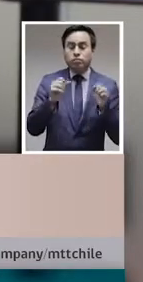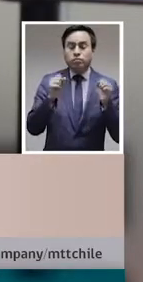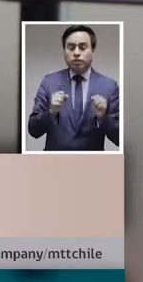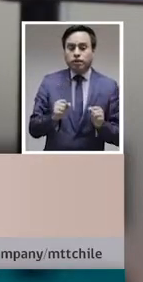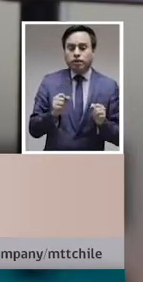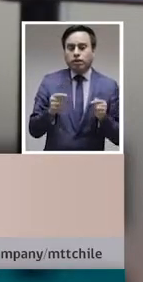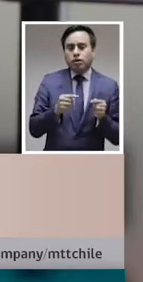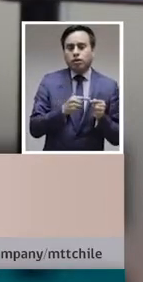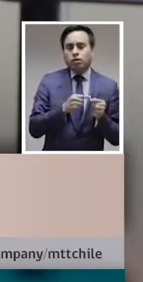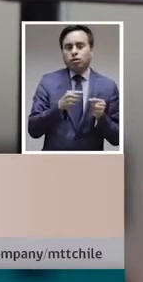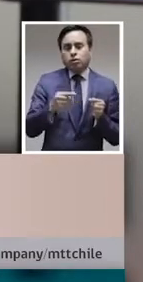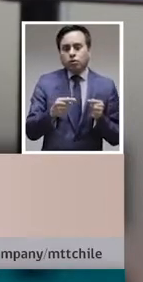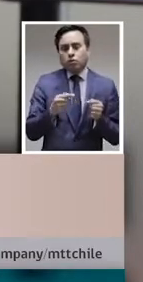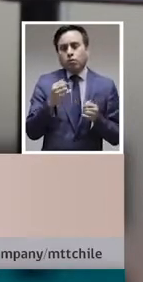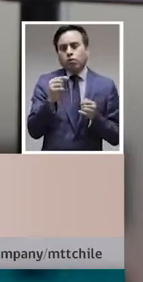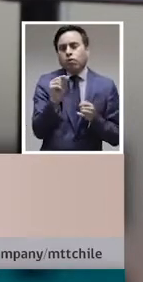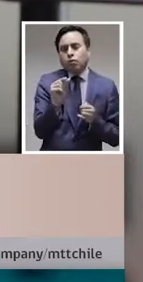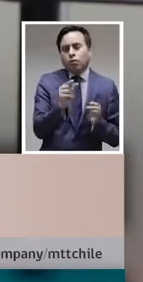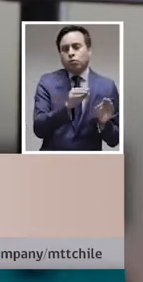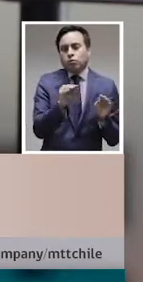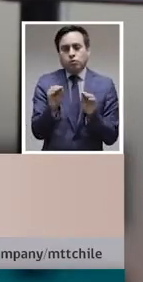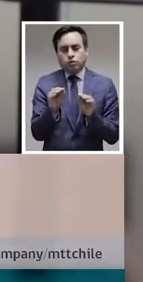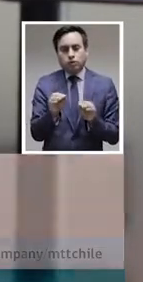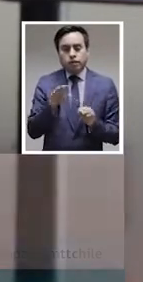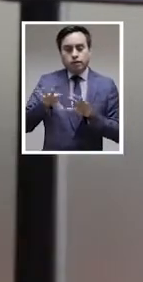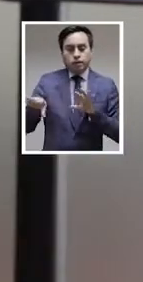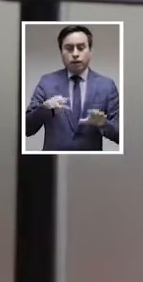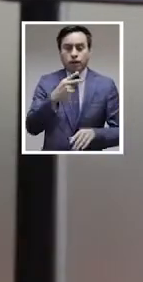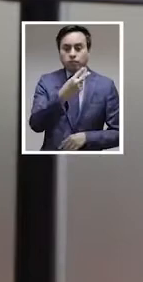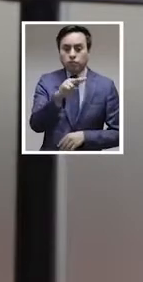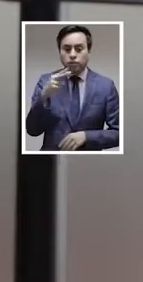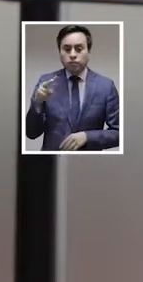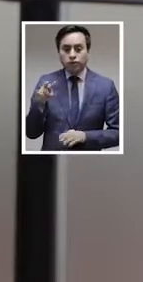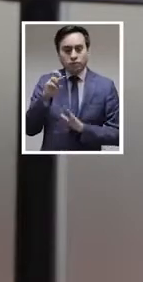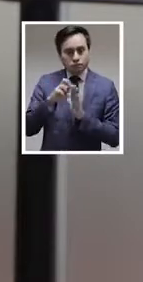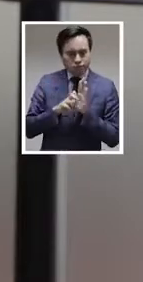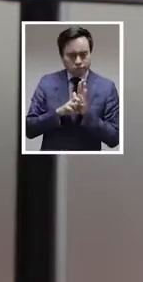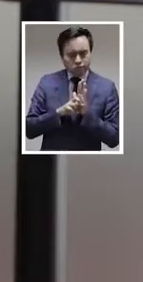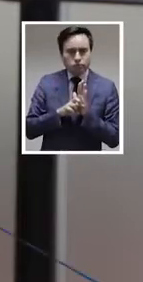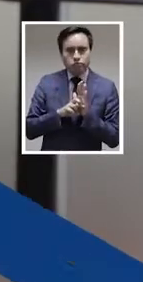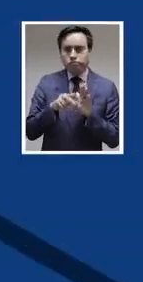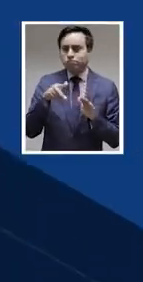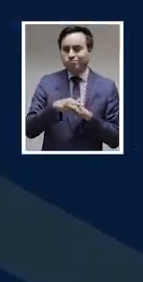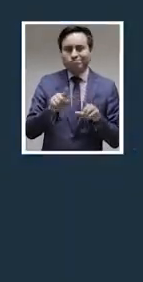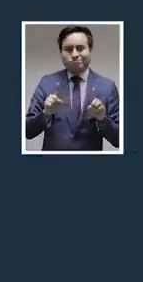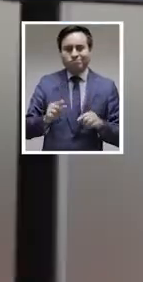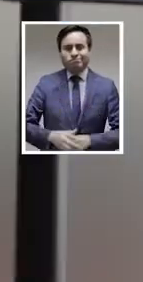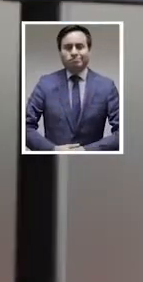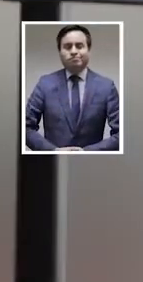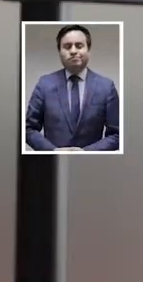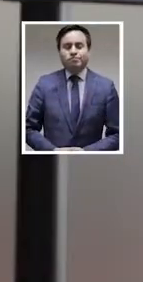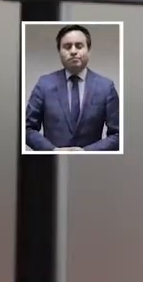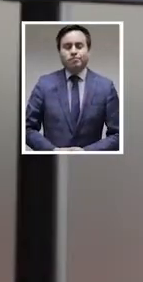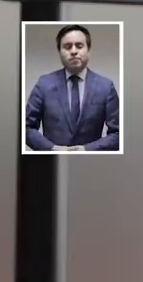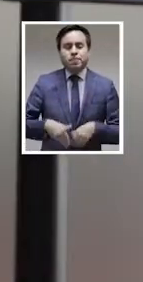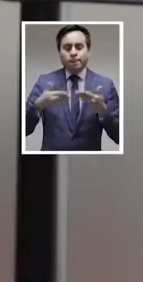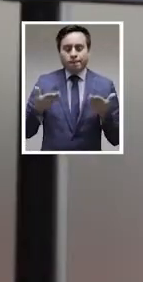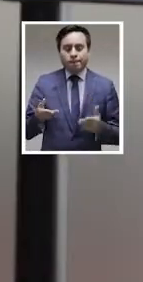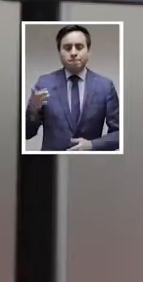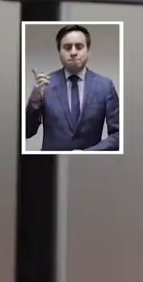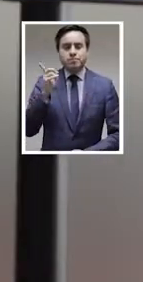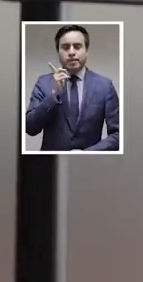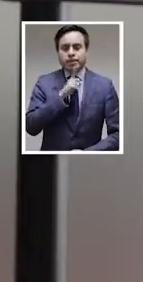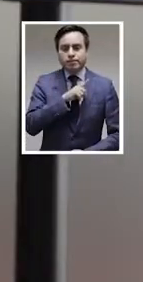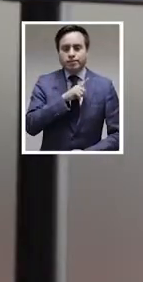sea corto, de manera que la actividad propia de cada uno de estos proyectos no se detenga. Y llegamos al